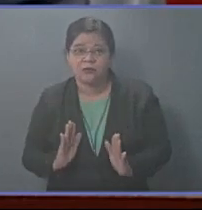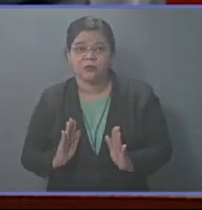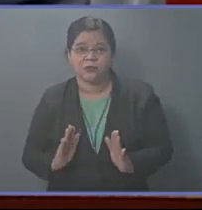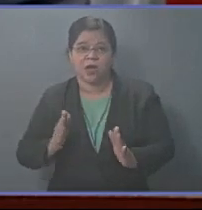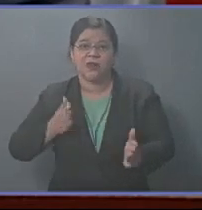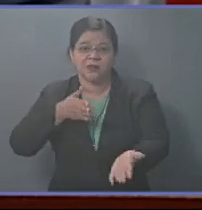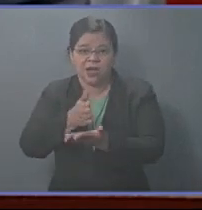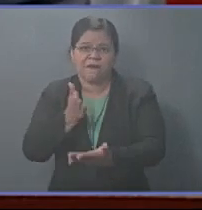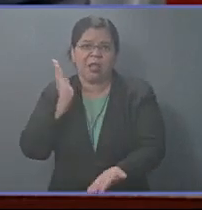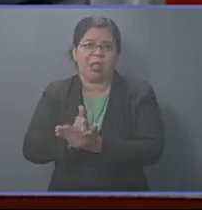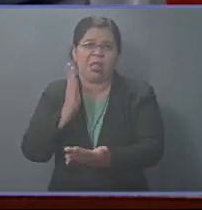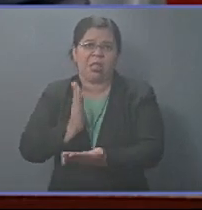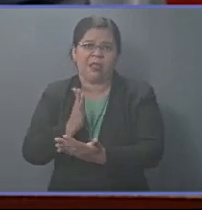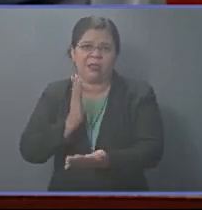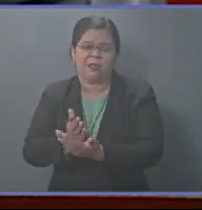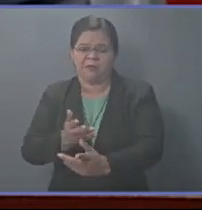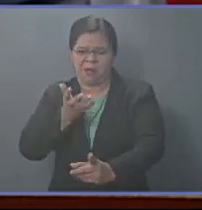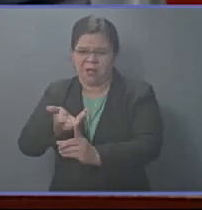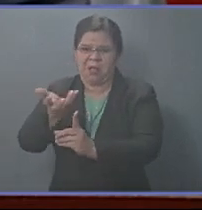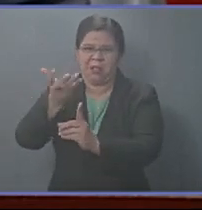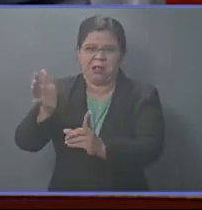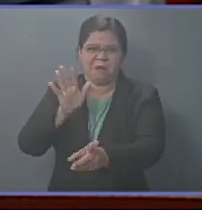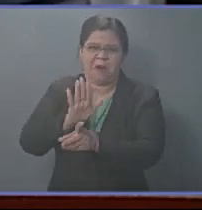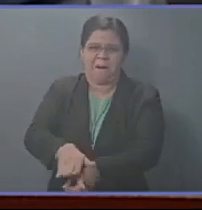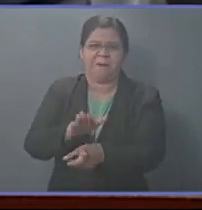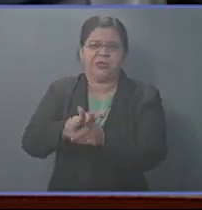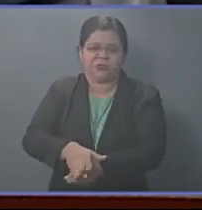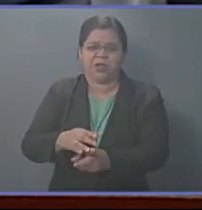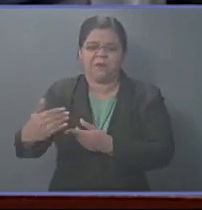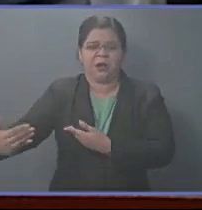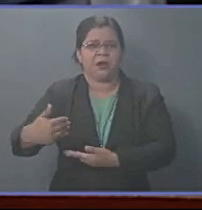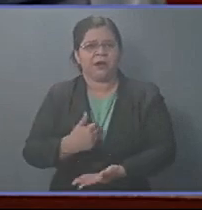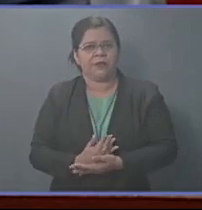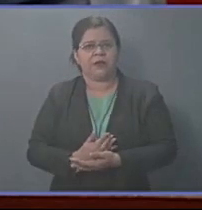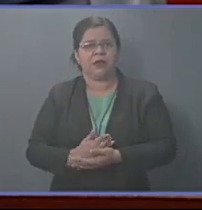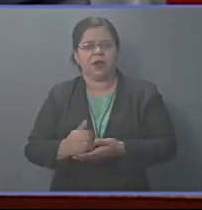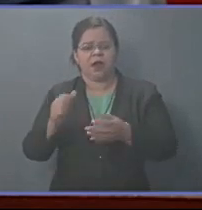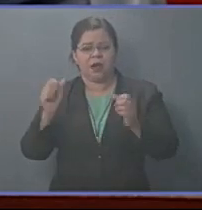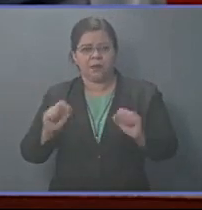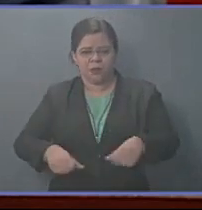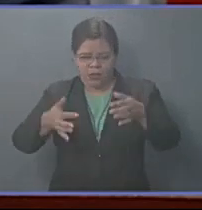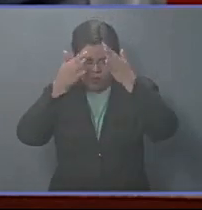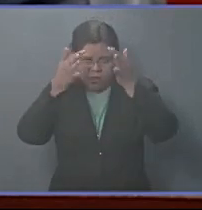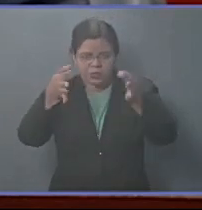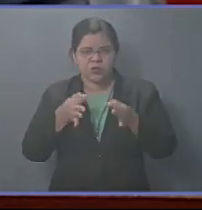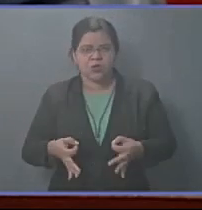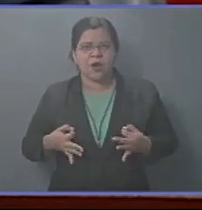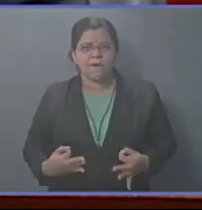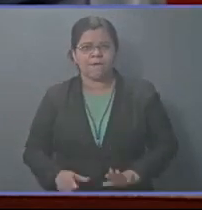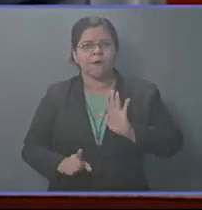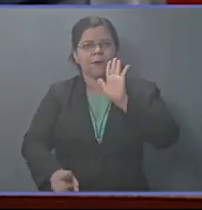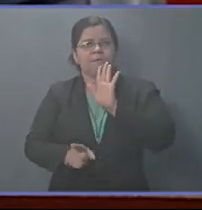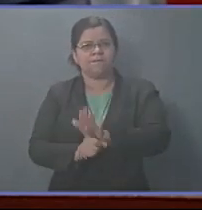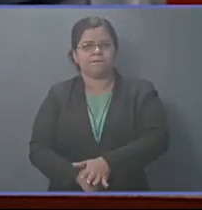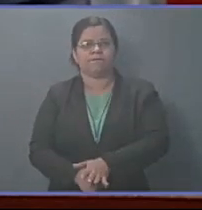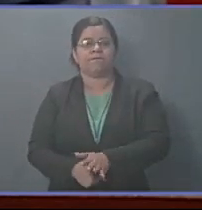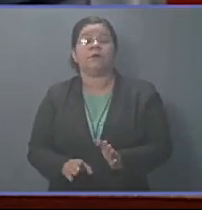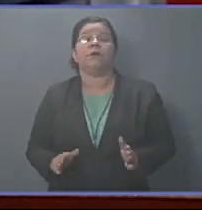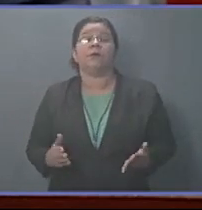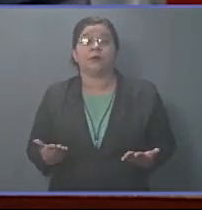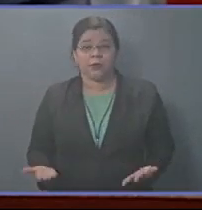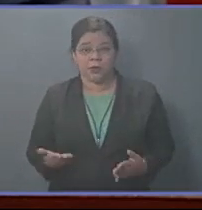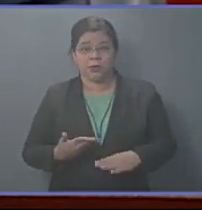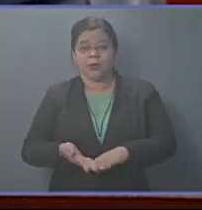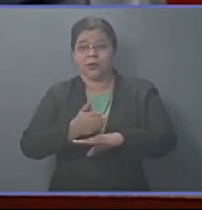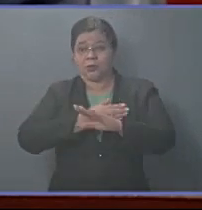para amedrentarlos y presionarlos para obtener decisiones o activamente en razón de lo